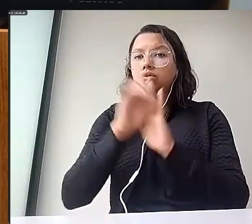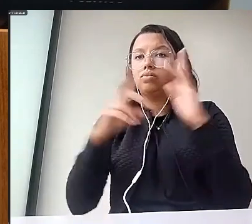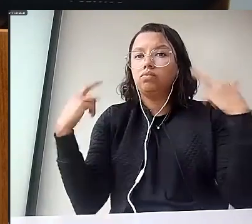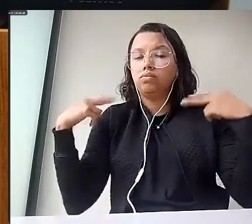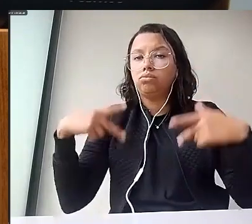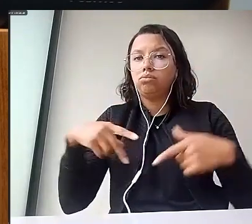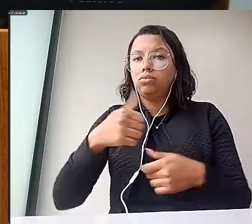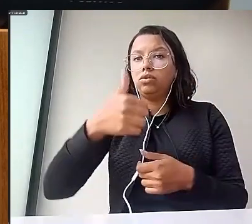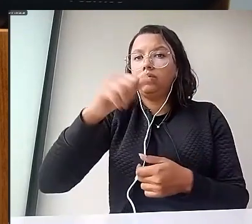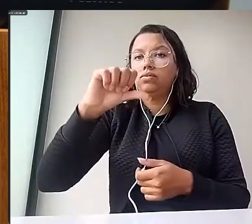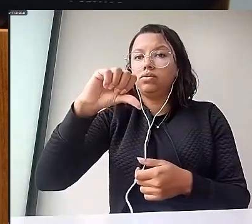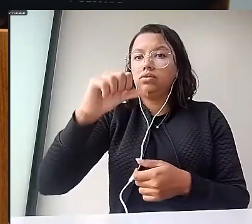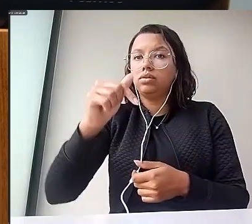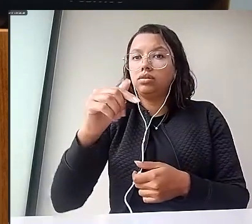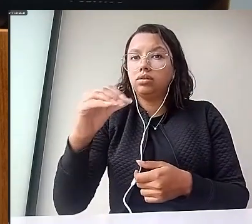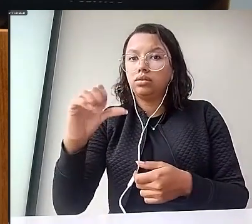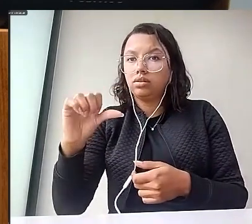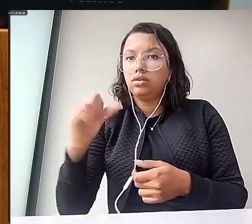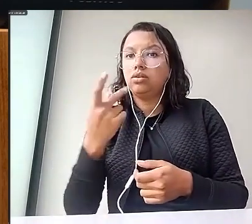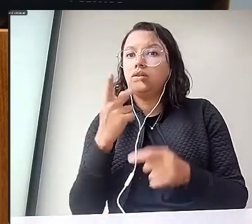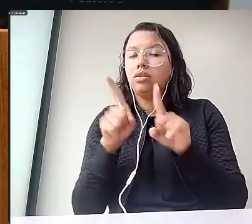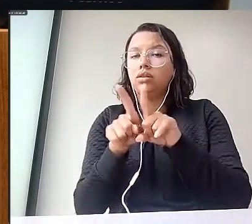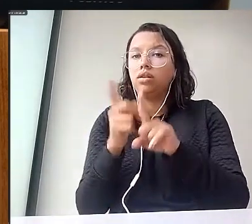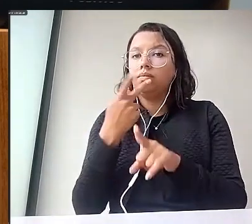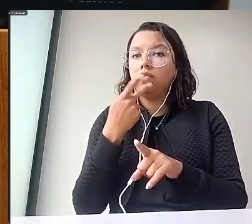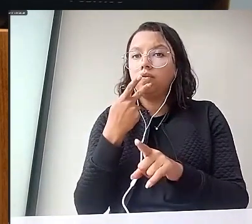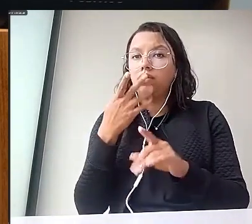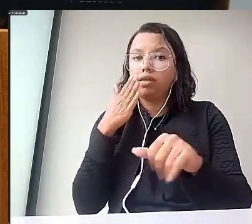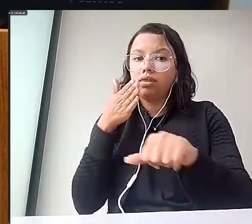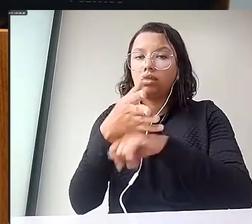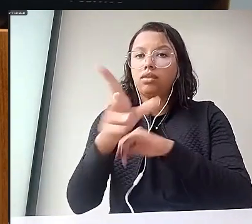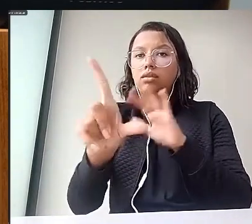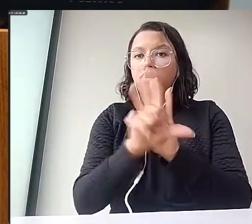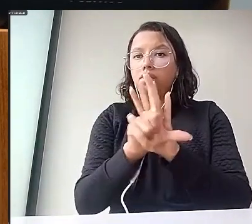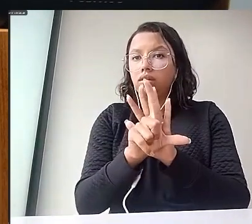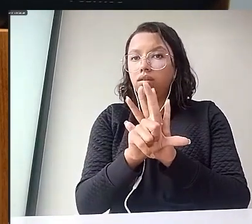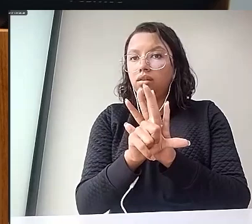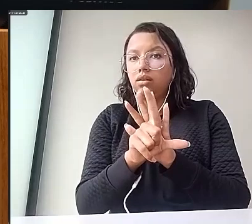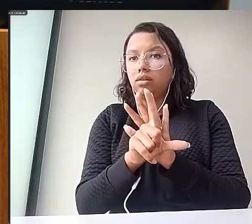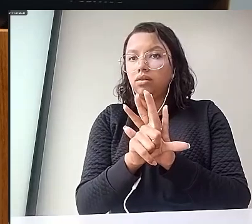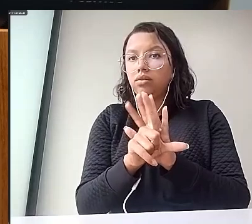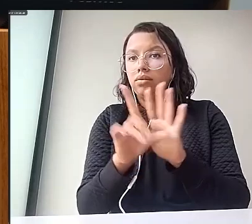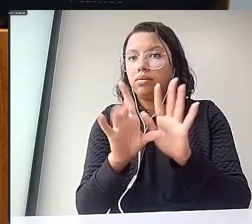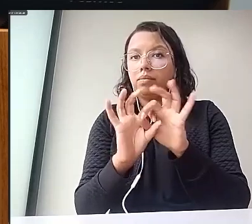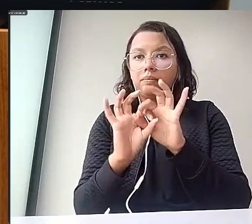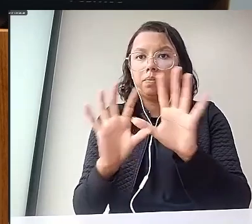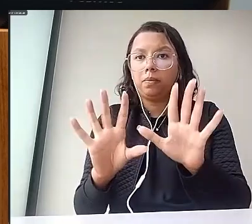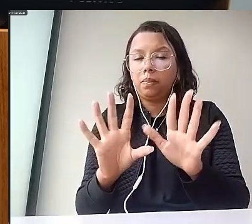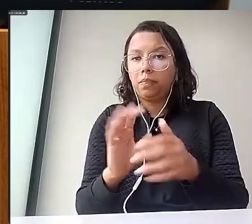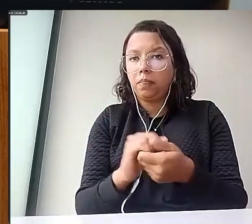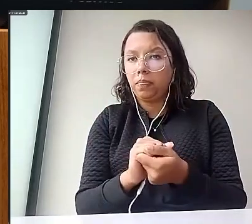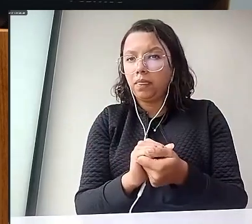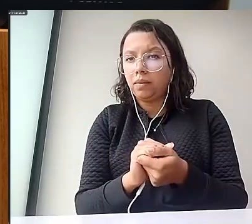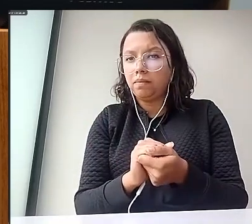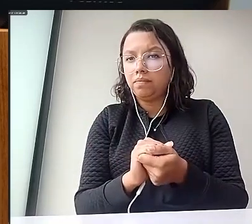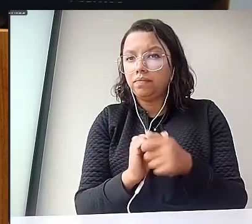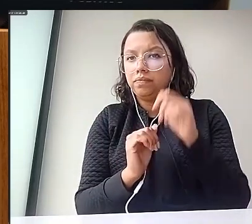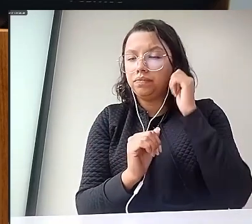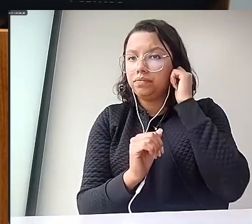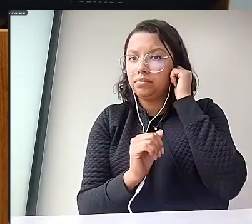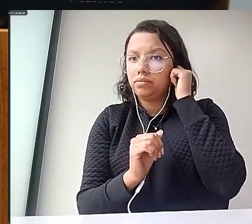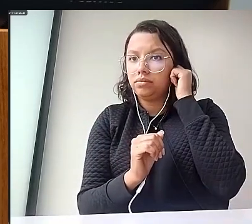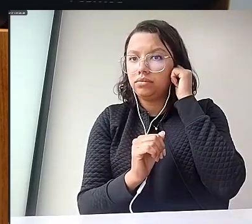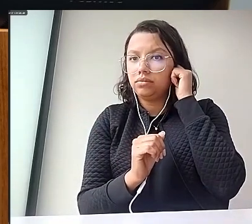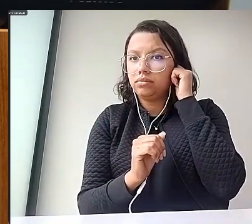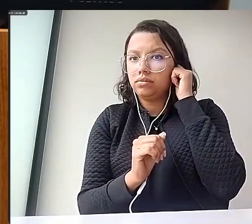1789 también prevé la intervención de la ley para garantizar la libertad, definir las condiciones de la igualdad,